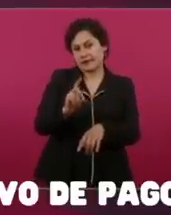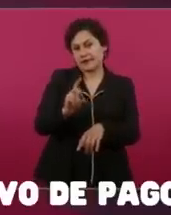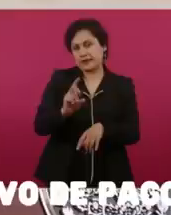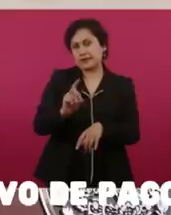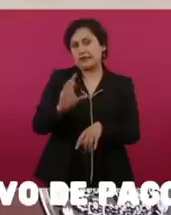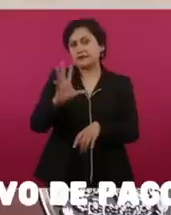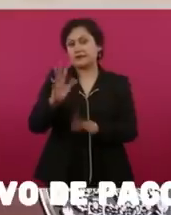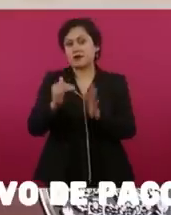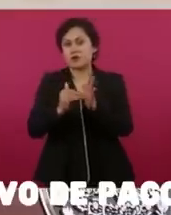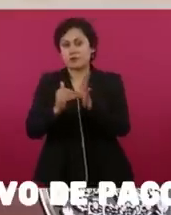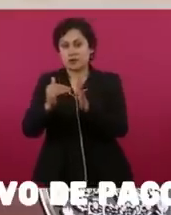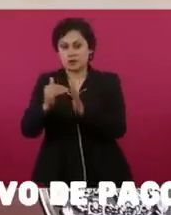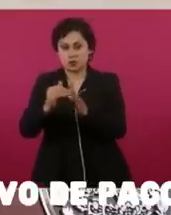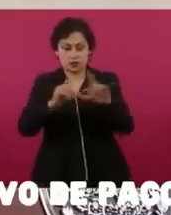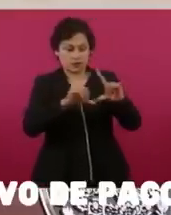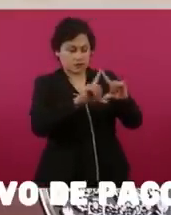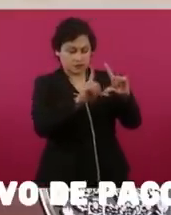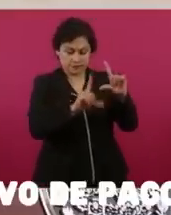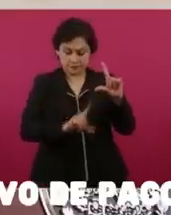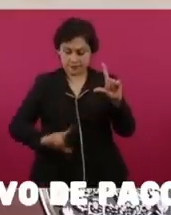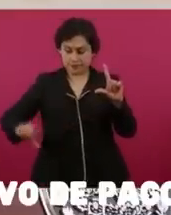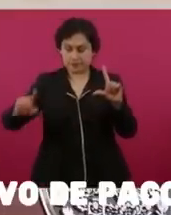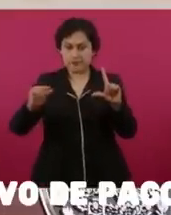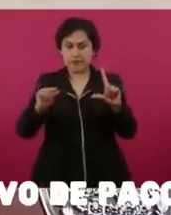que hay en el país